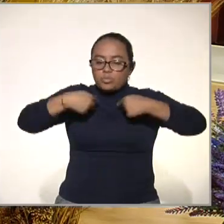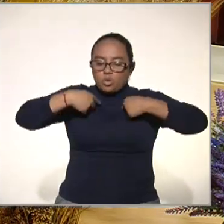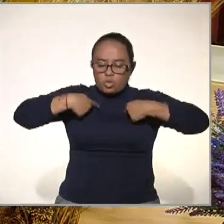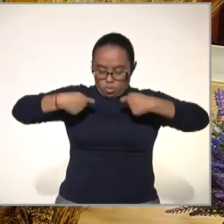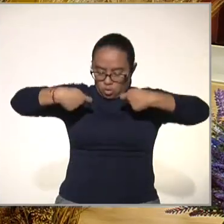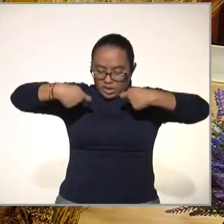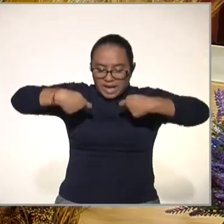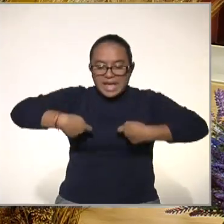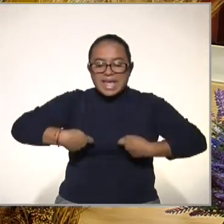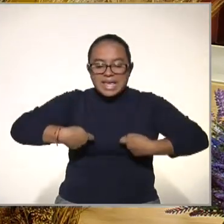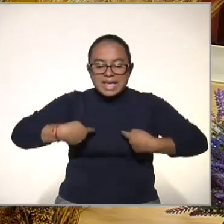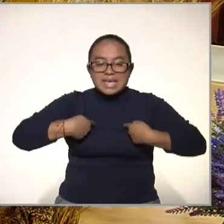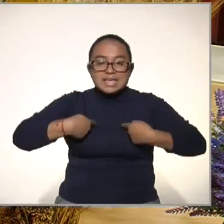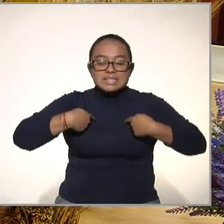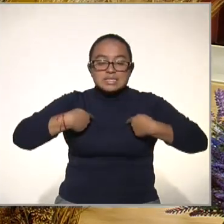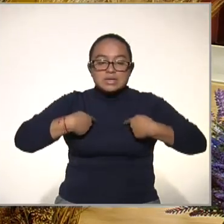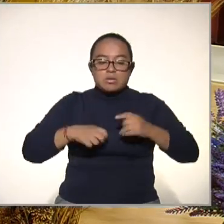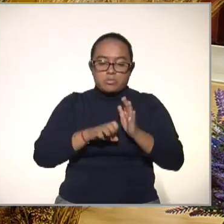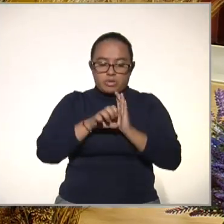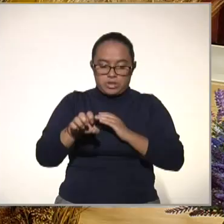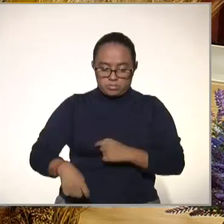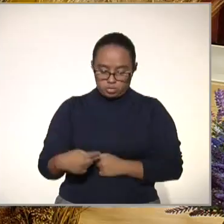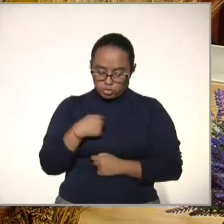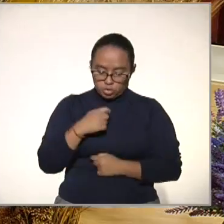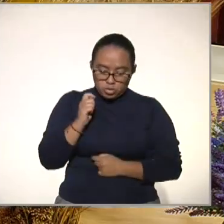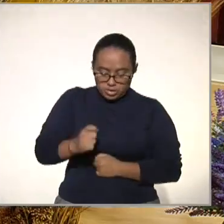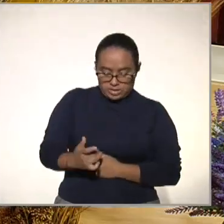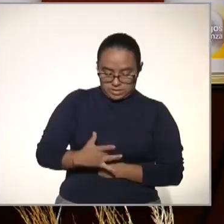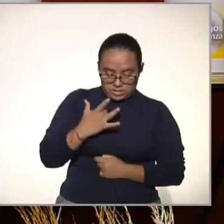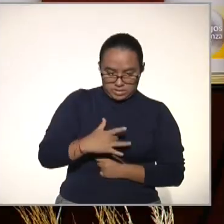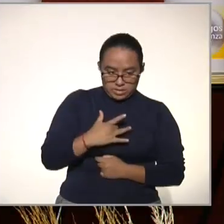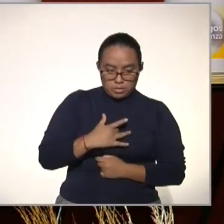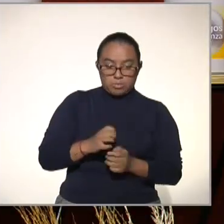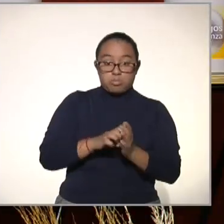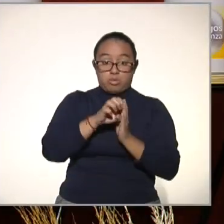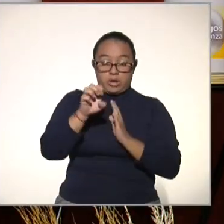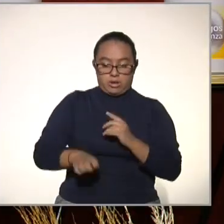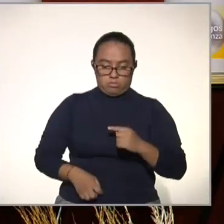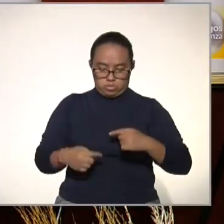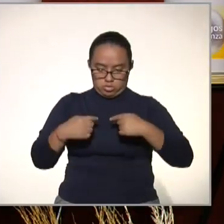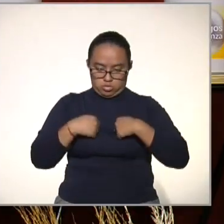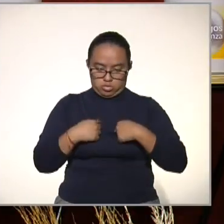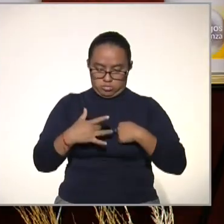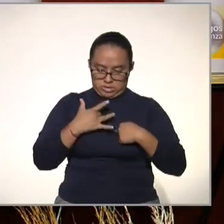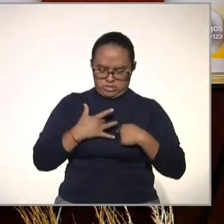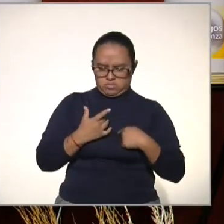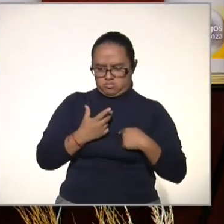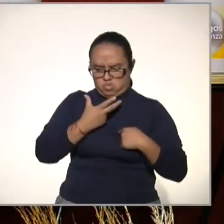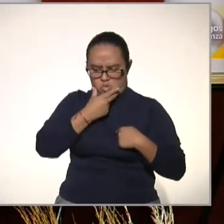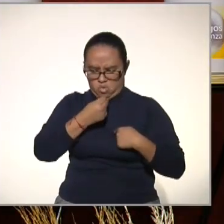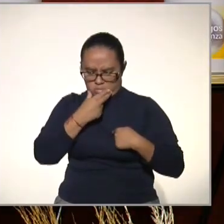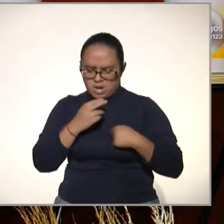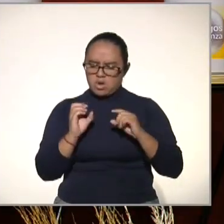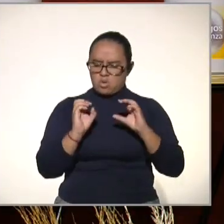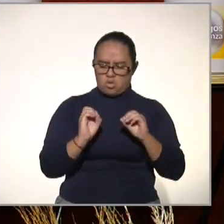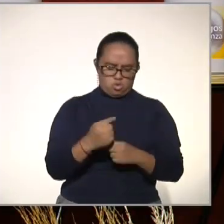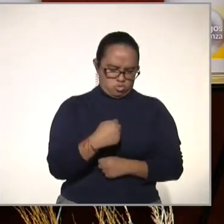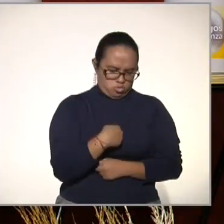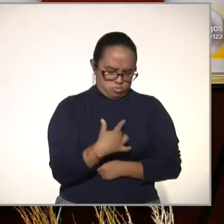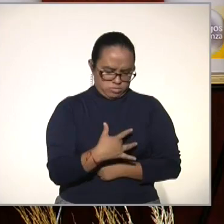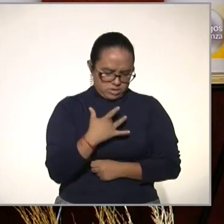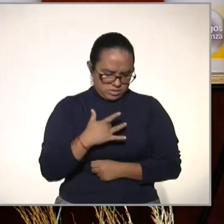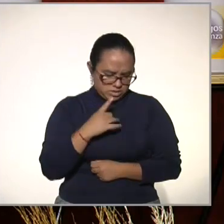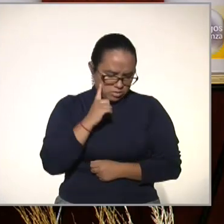yo, en cuanto a cómo me identifico yo. Me identifico como hombre, me identifico como mujer,